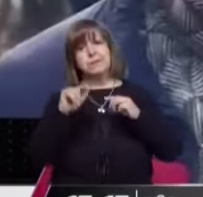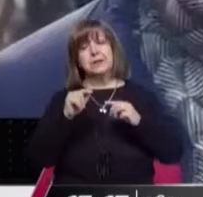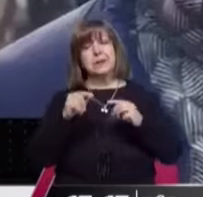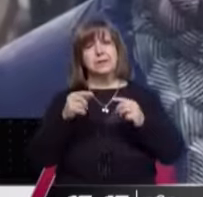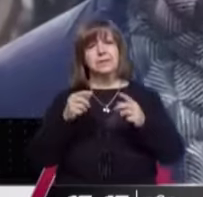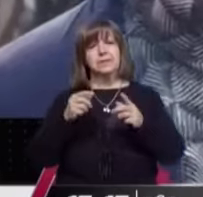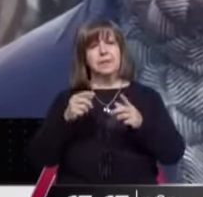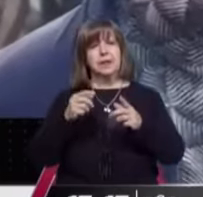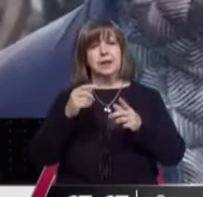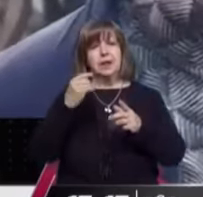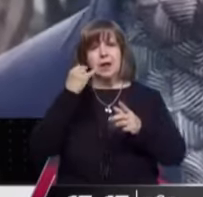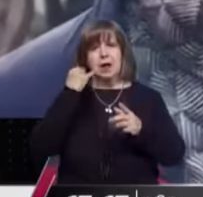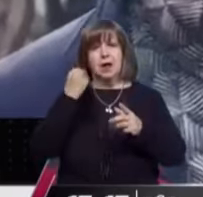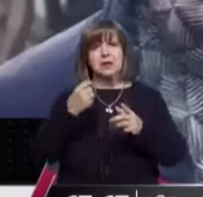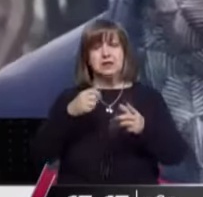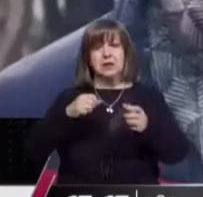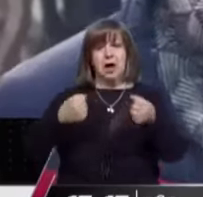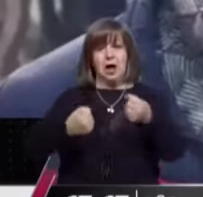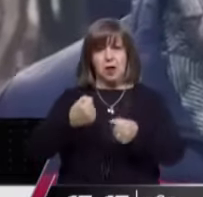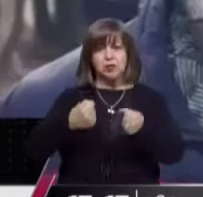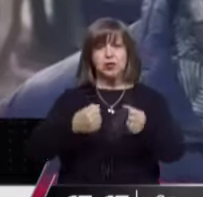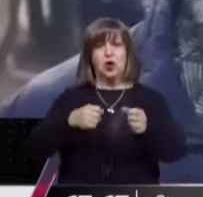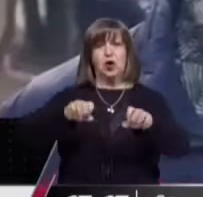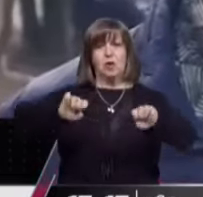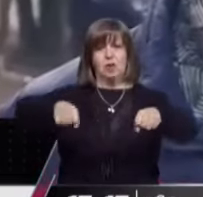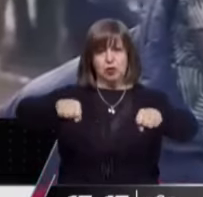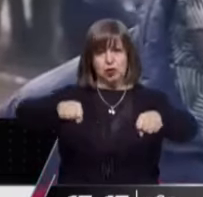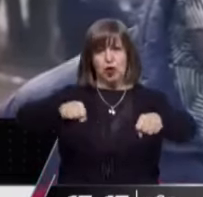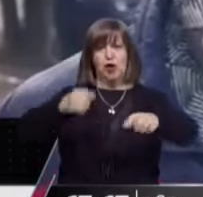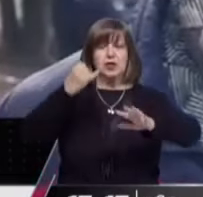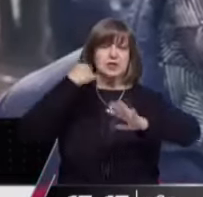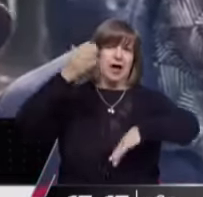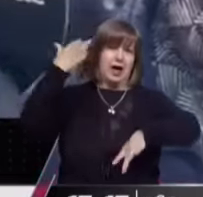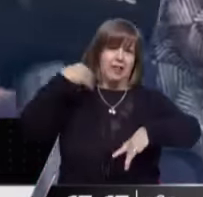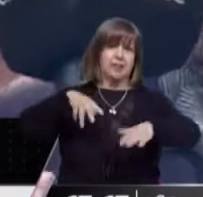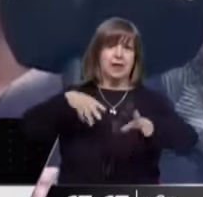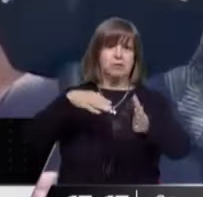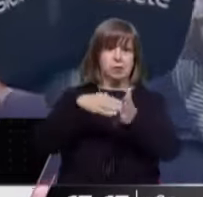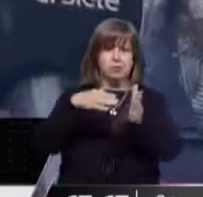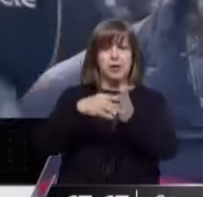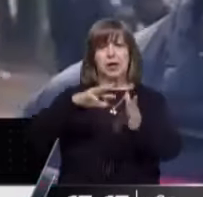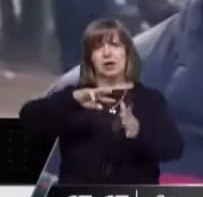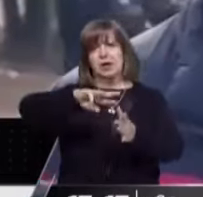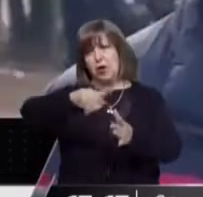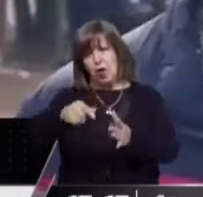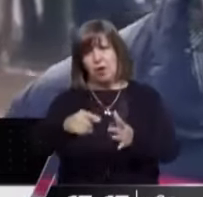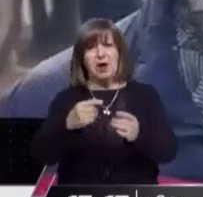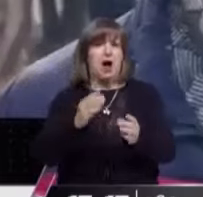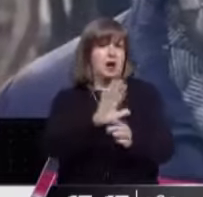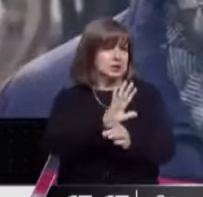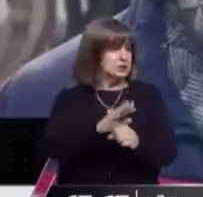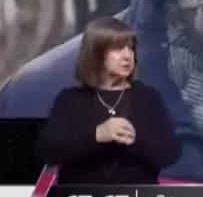móviles de motorizada, chocó un móvil de la policía. ¿Y cómo fue todo cuando llegaron acá?